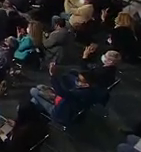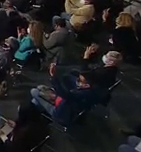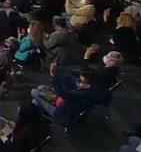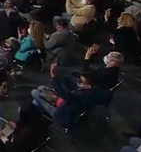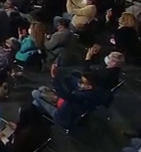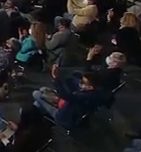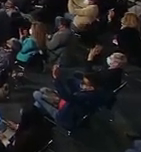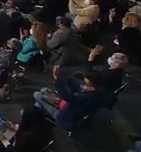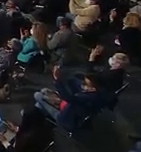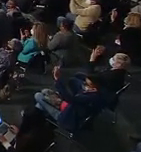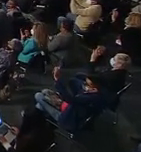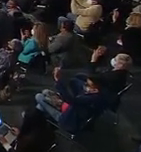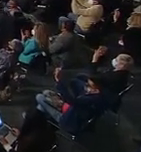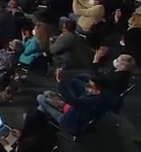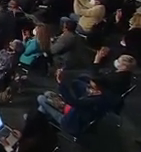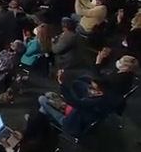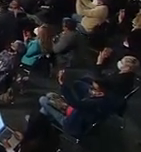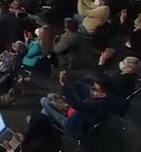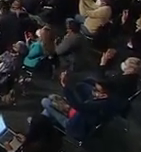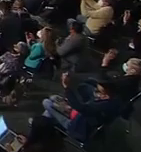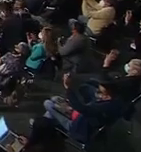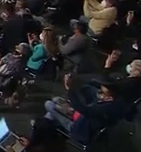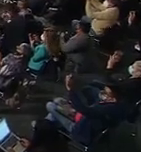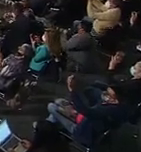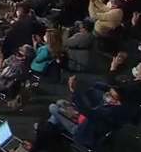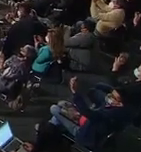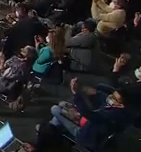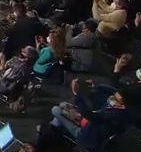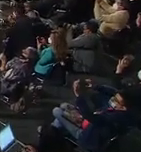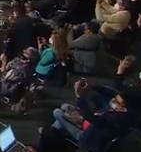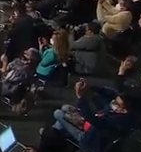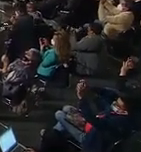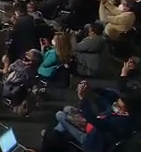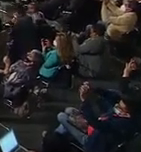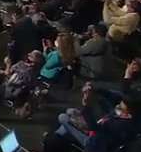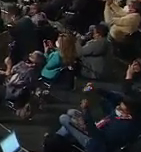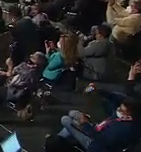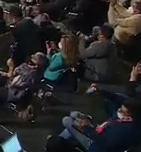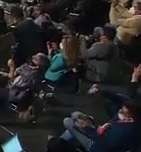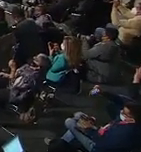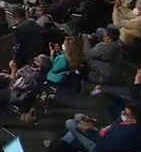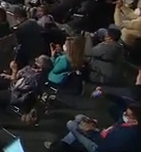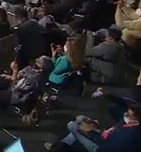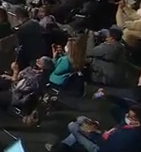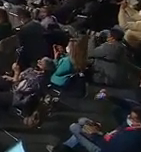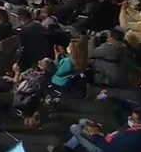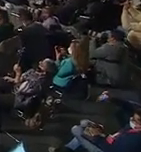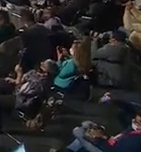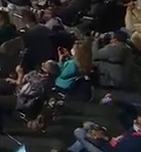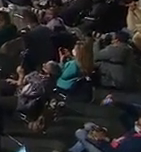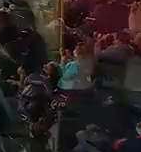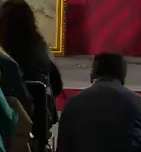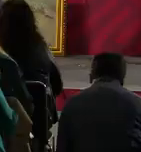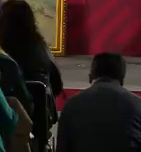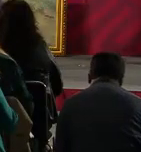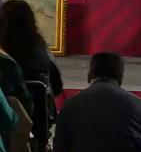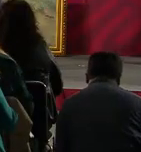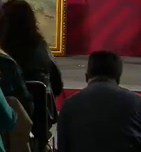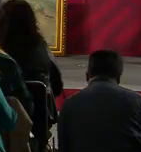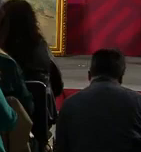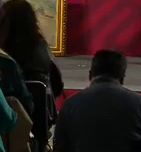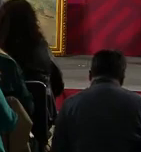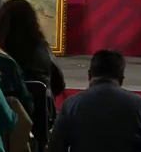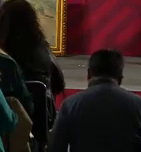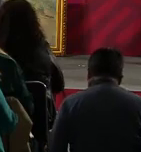y estoy emocionado. Quiero agradecer profundamente al presidente Andrés Manuel López